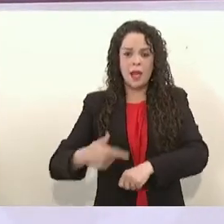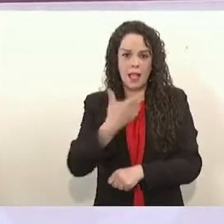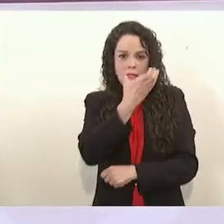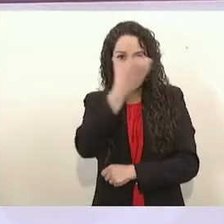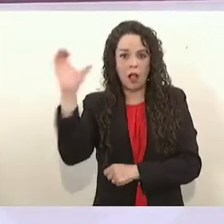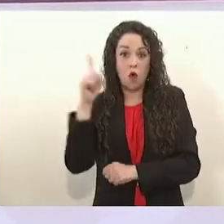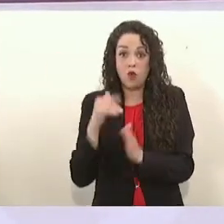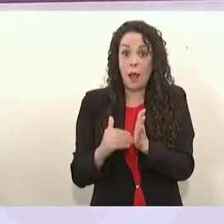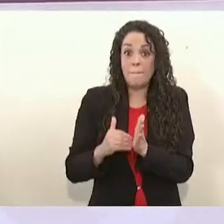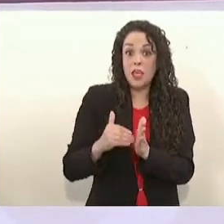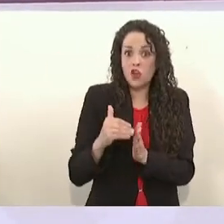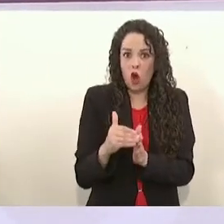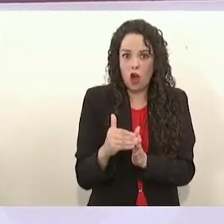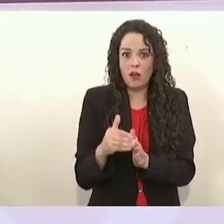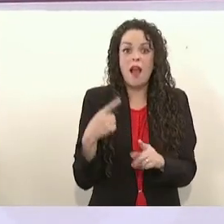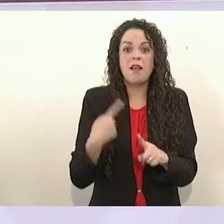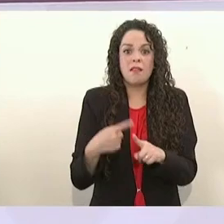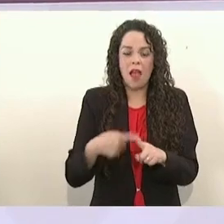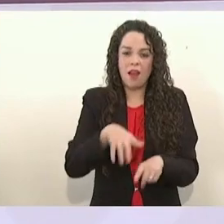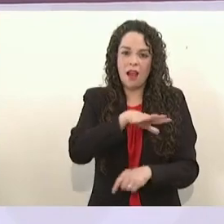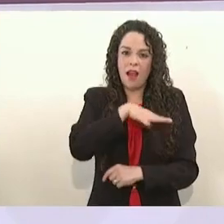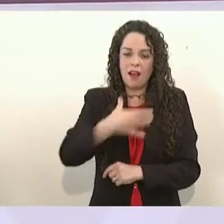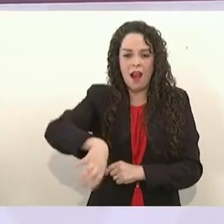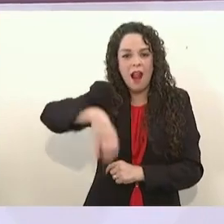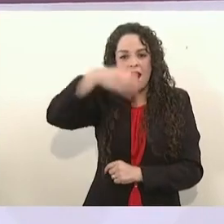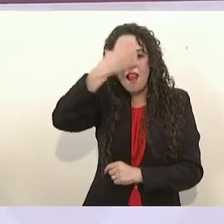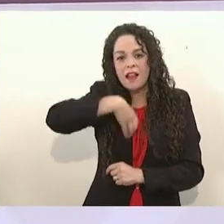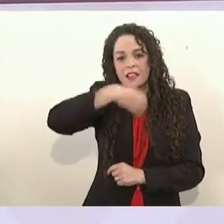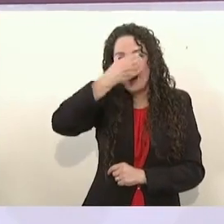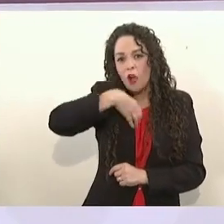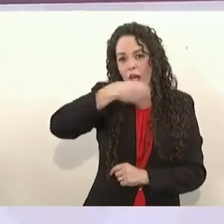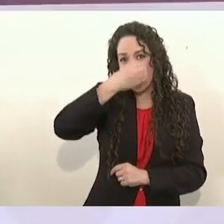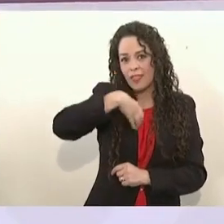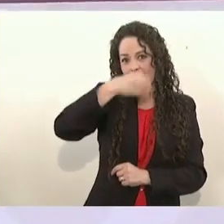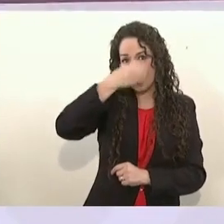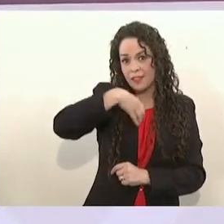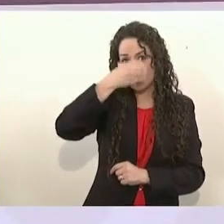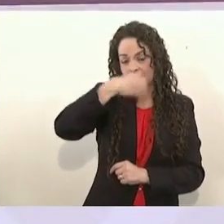general Lázaro Cárdenas del Río.